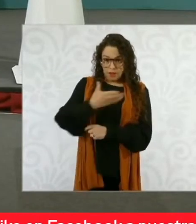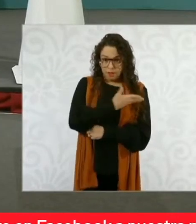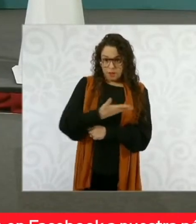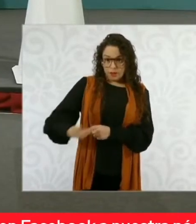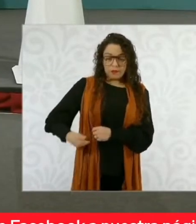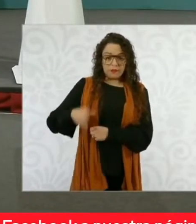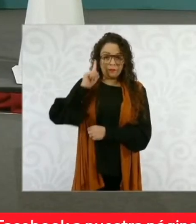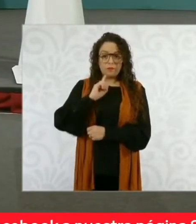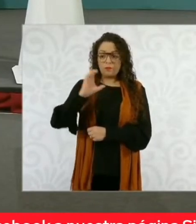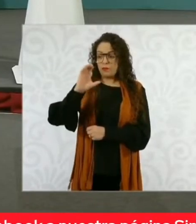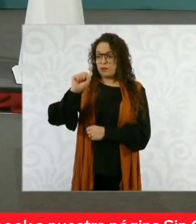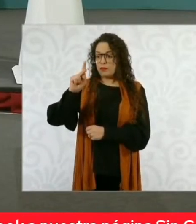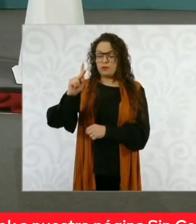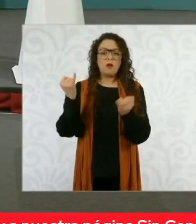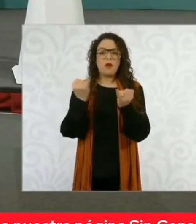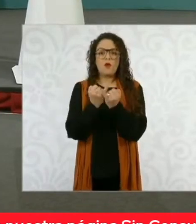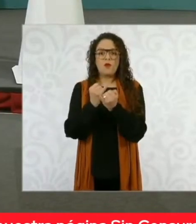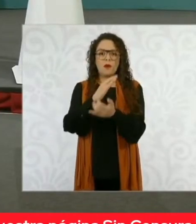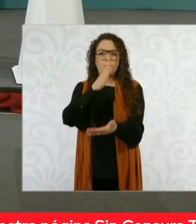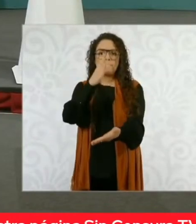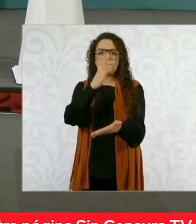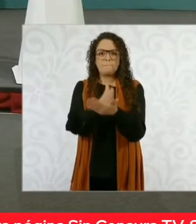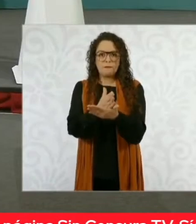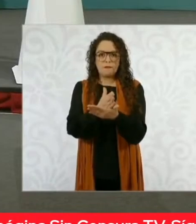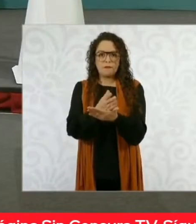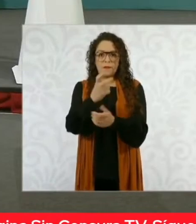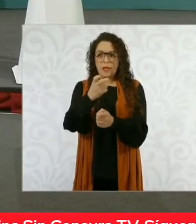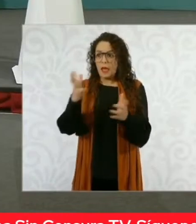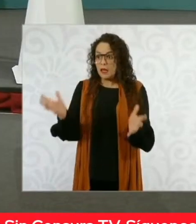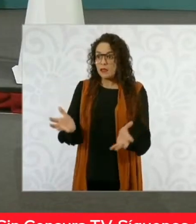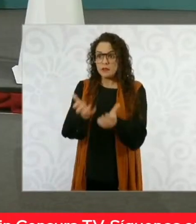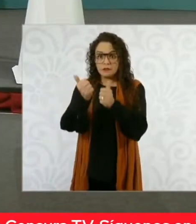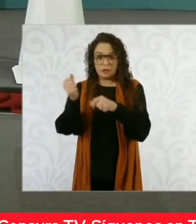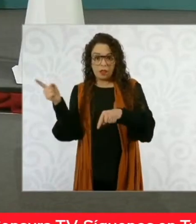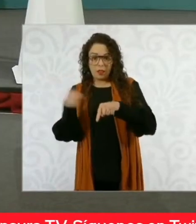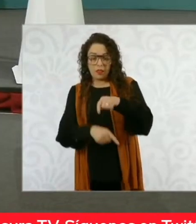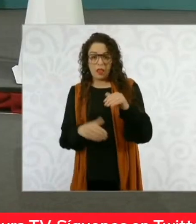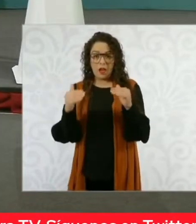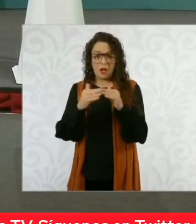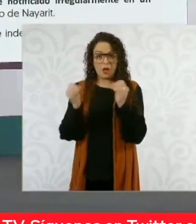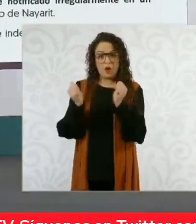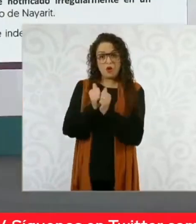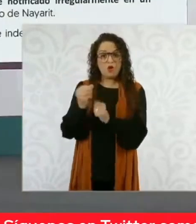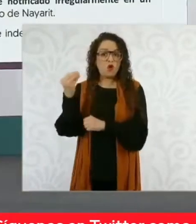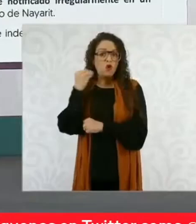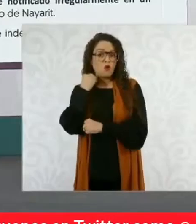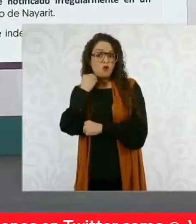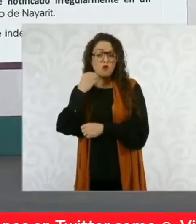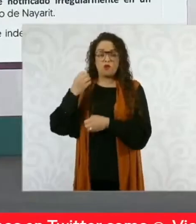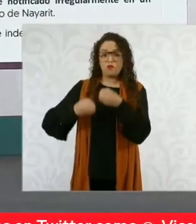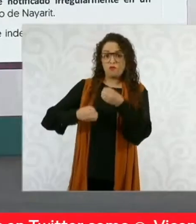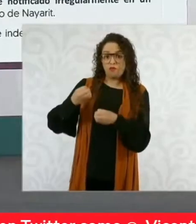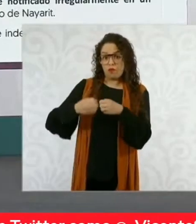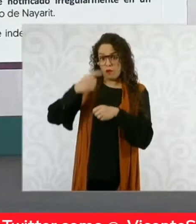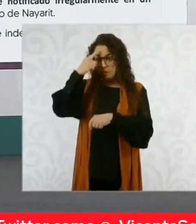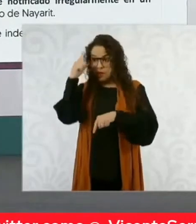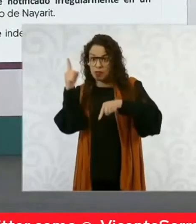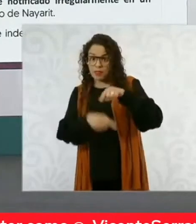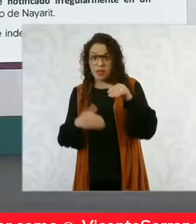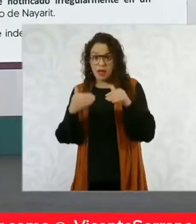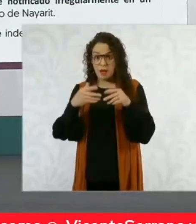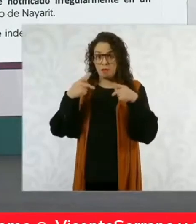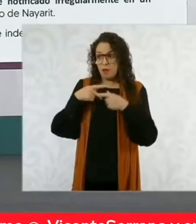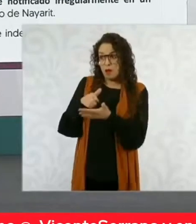se llevan a cabo este tipo de recuperaciones judiciales, no hay desalojos. Pero bueno,